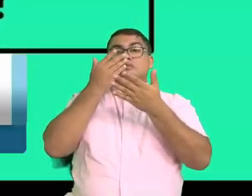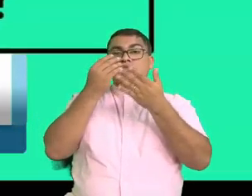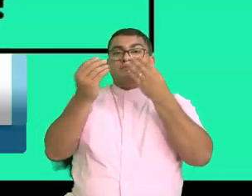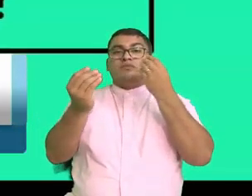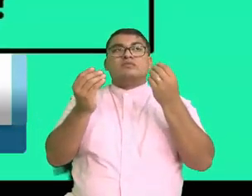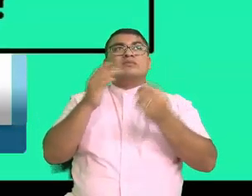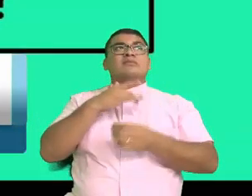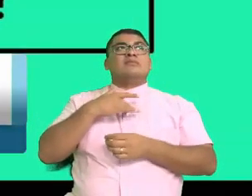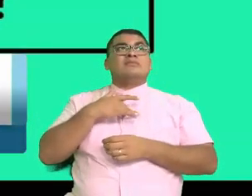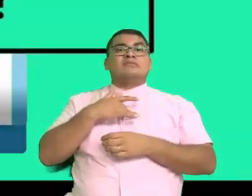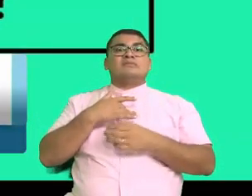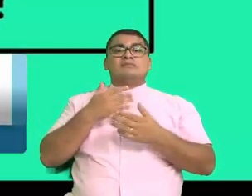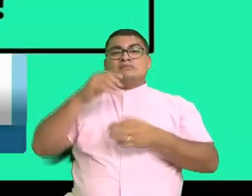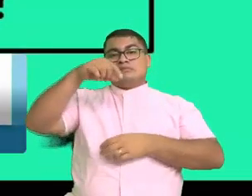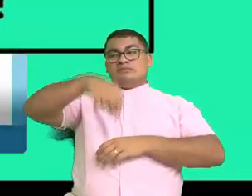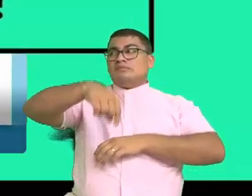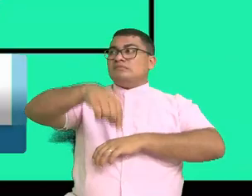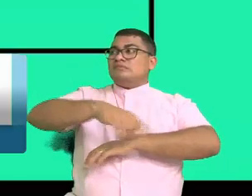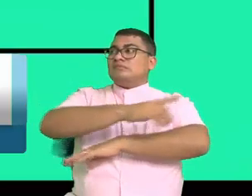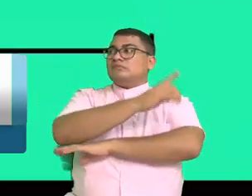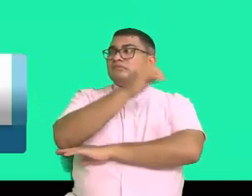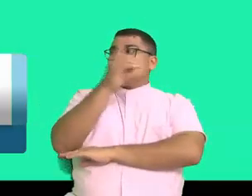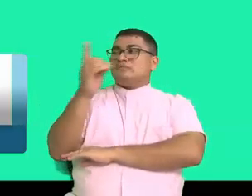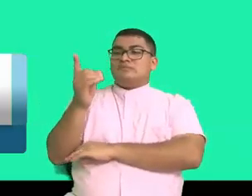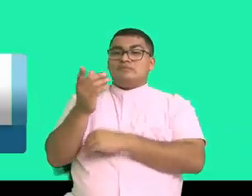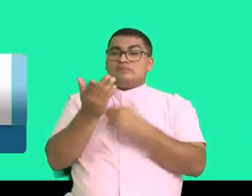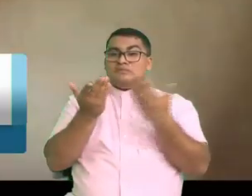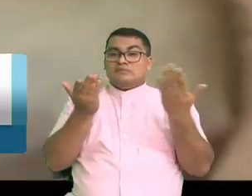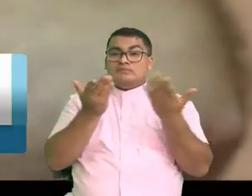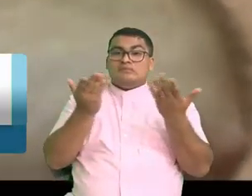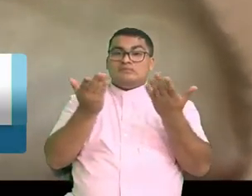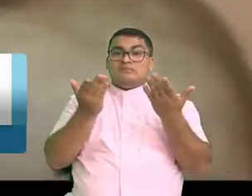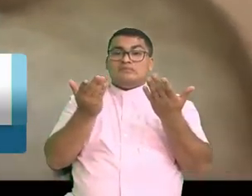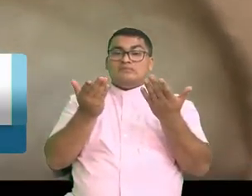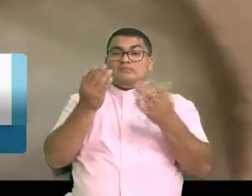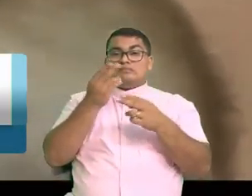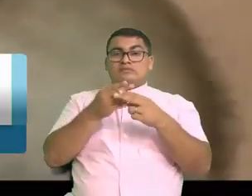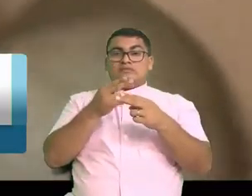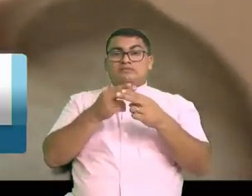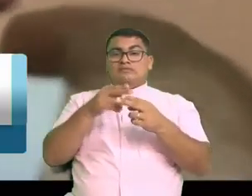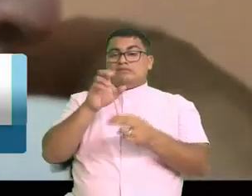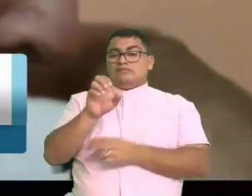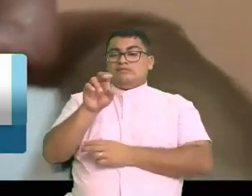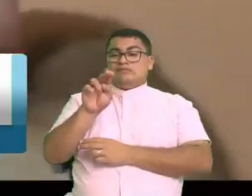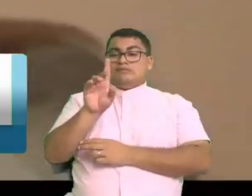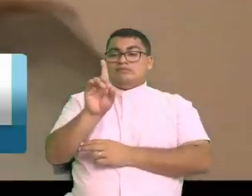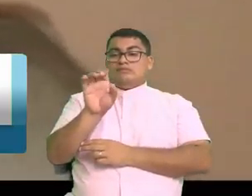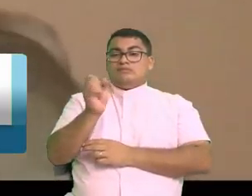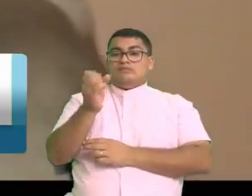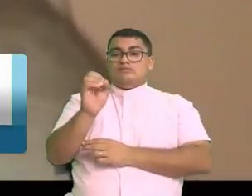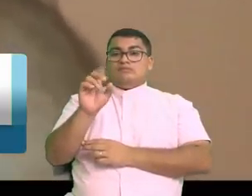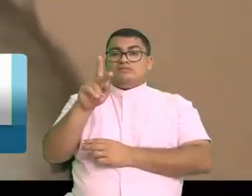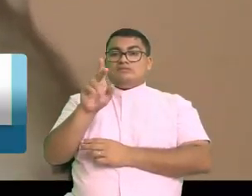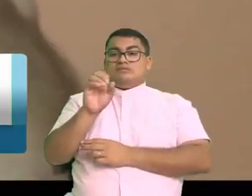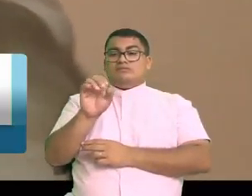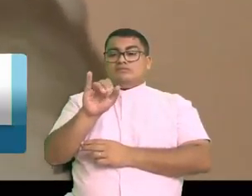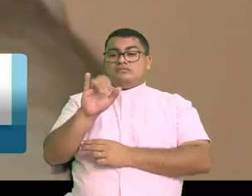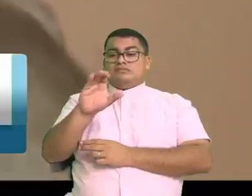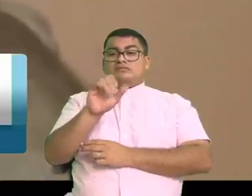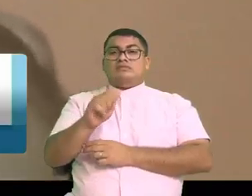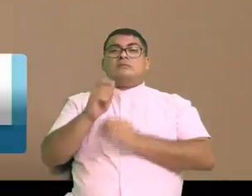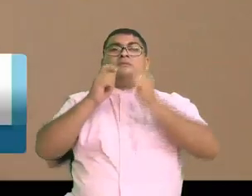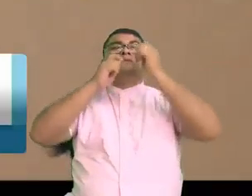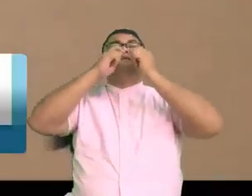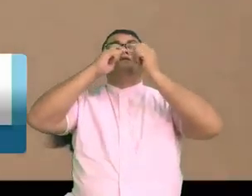¿Ve? Hoy en día hay hay un método que se llama cirugía endoscópica nasosinusal,